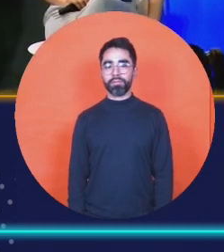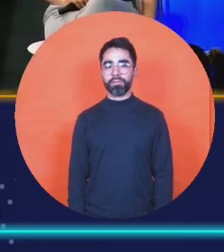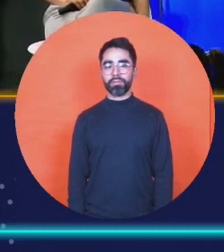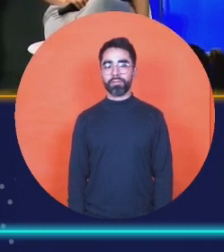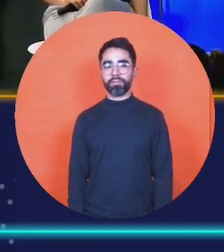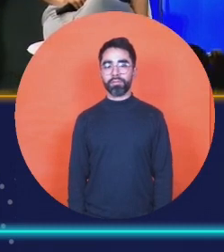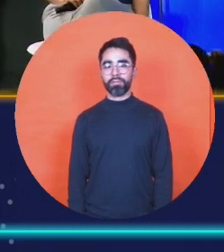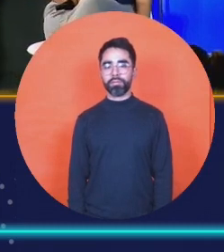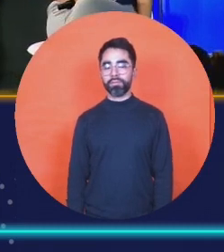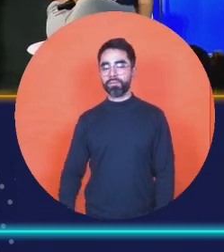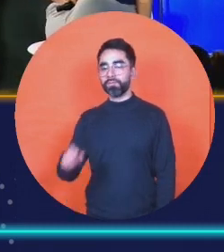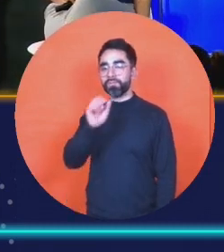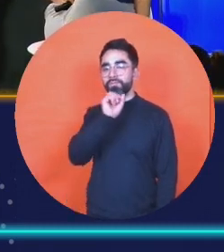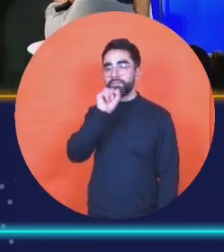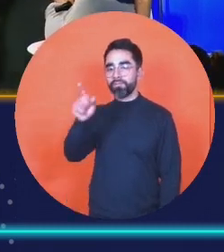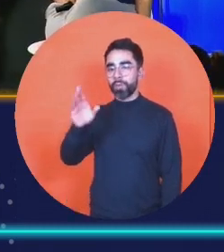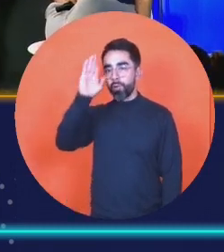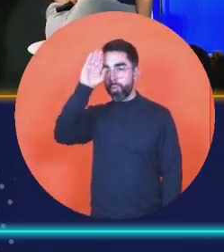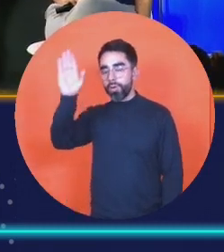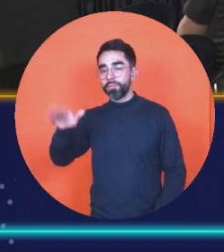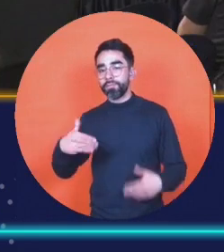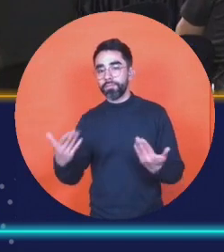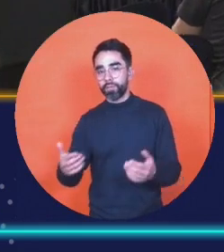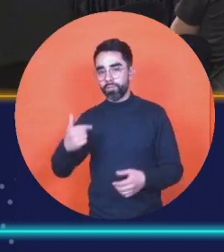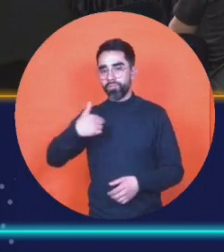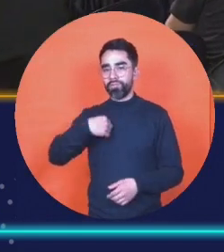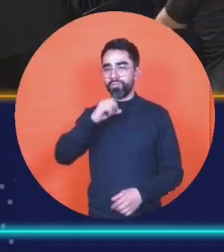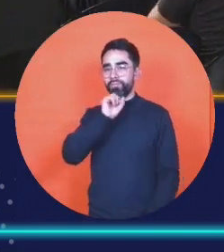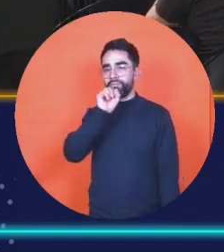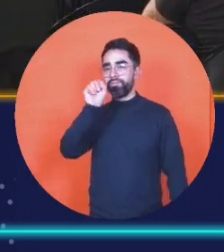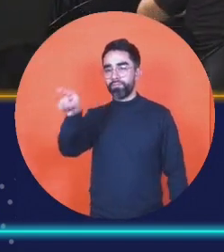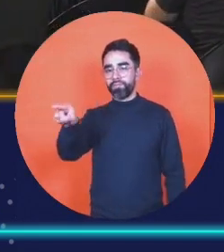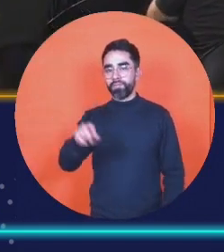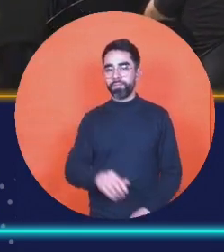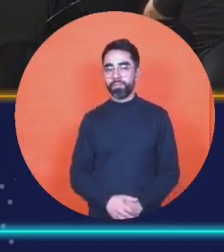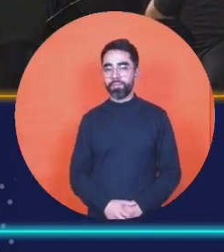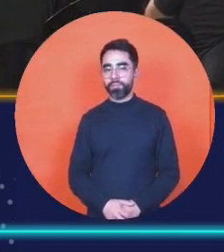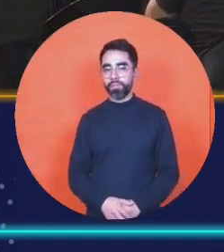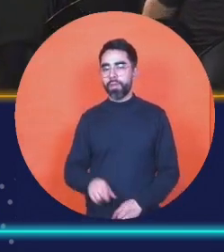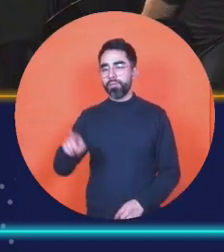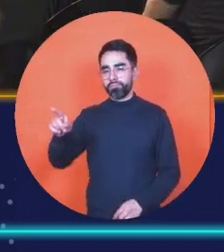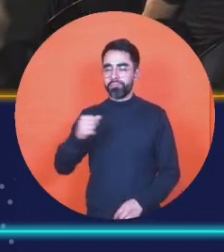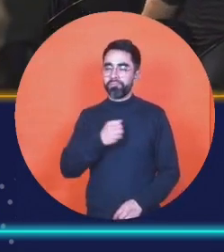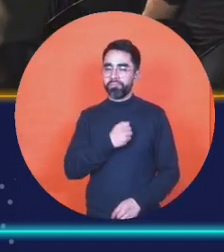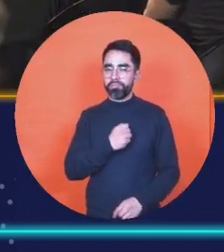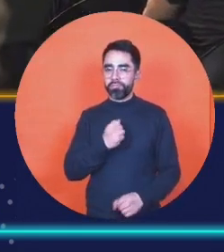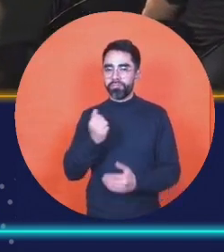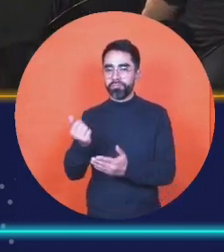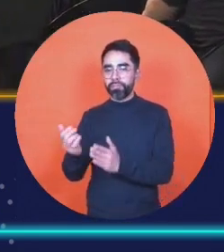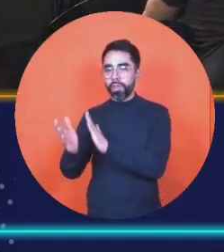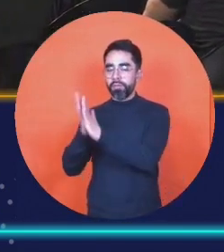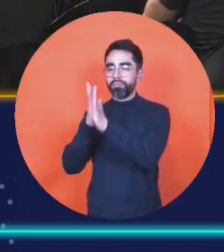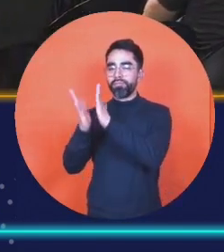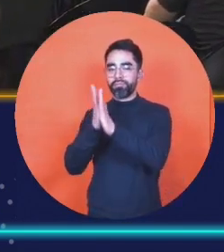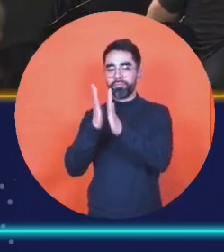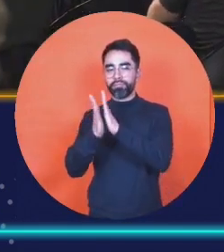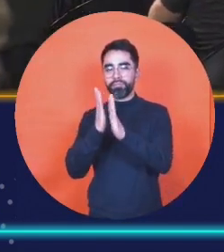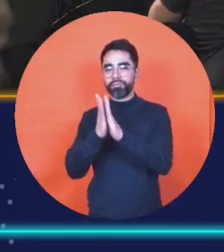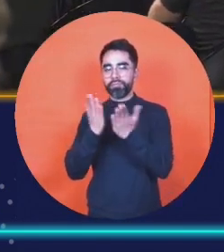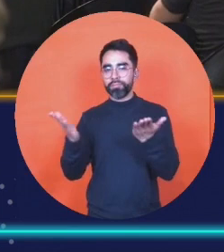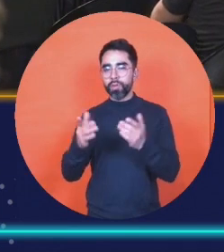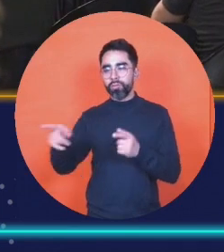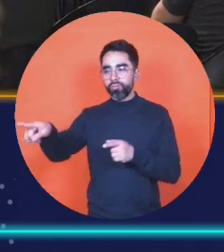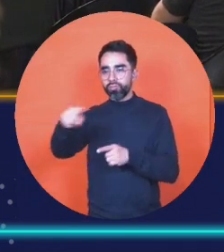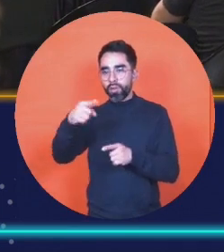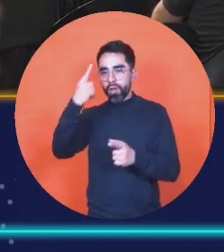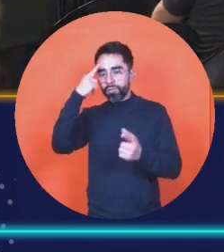Hola, ¿qué tal? Les quería preguntar a ver si de pronto nos podían comentar un poco sobre esas estrategias